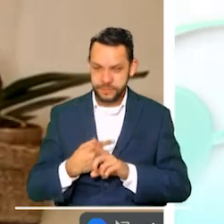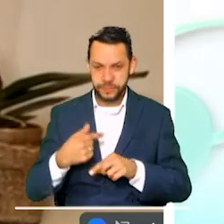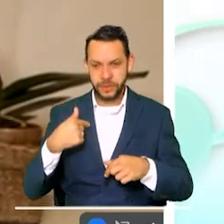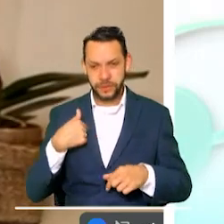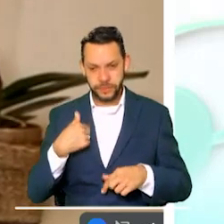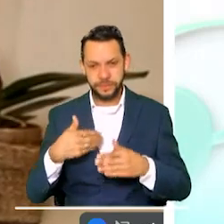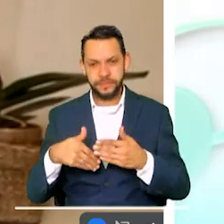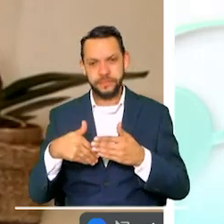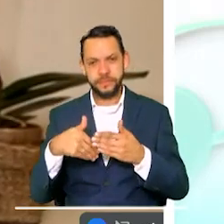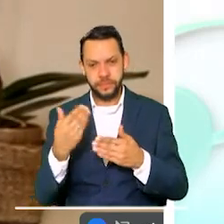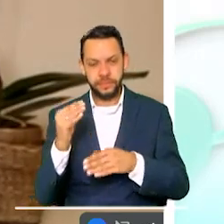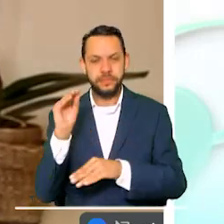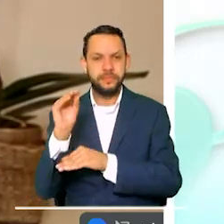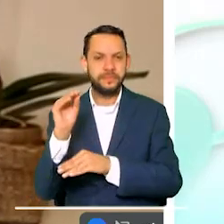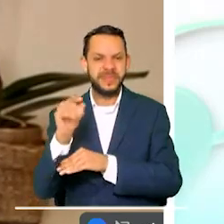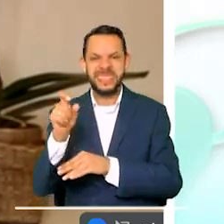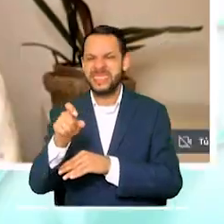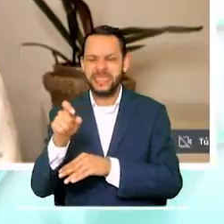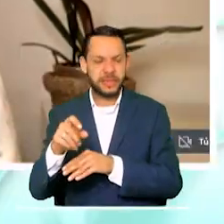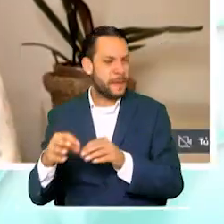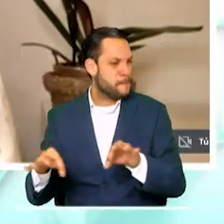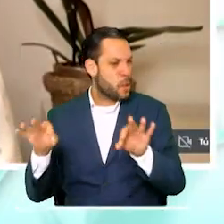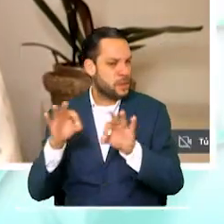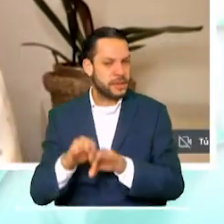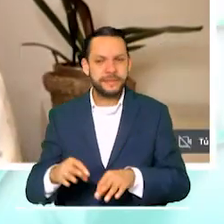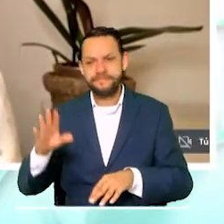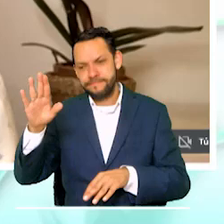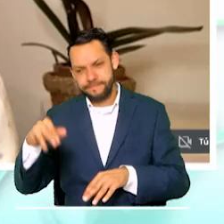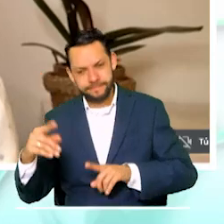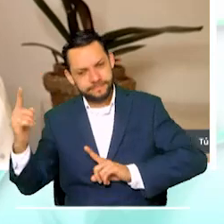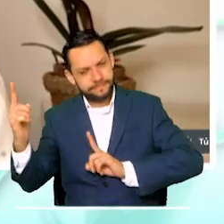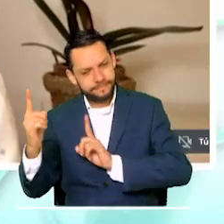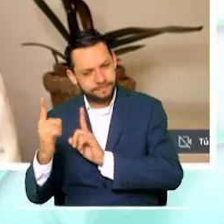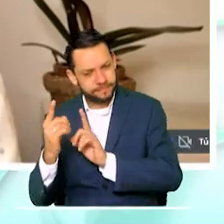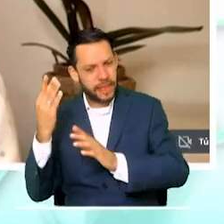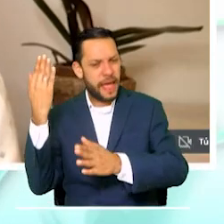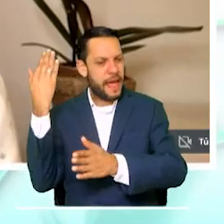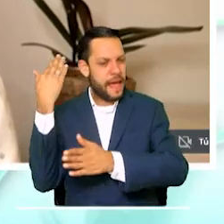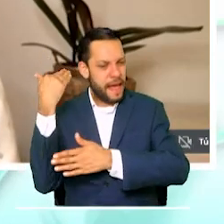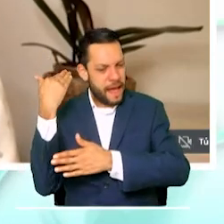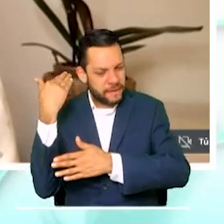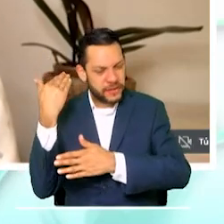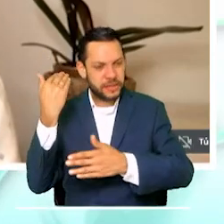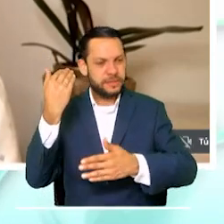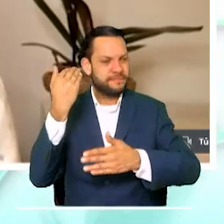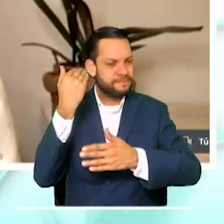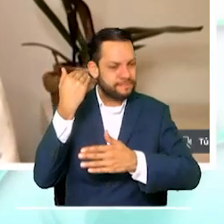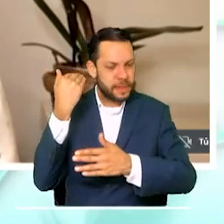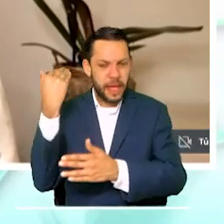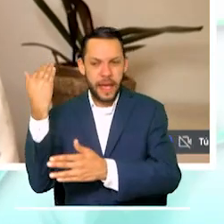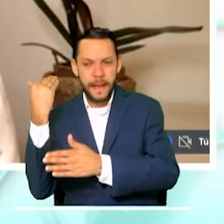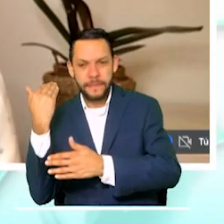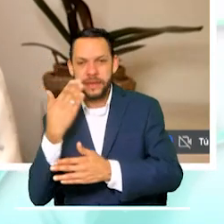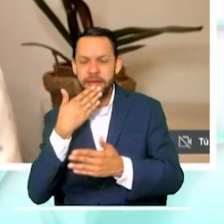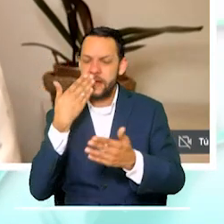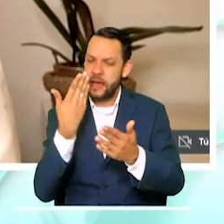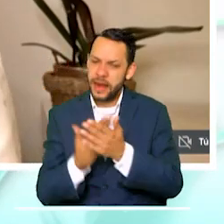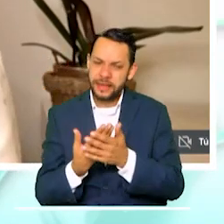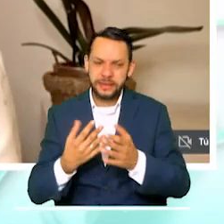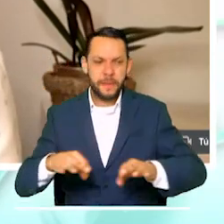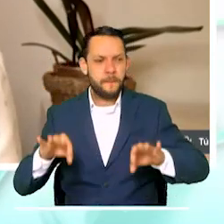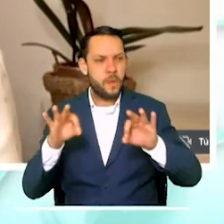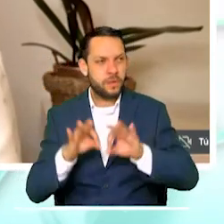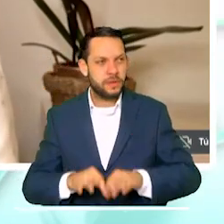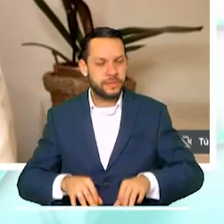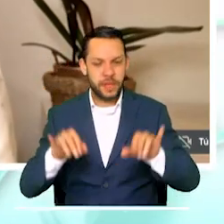ese punto, por abrazar, y a veces ese momento va a tomarnos un tiempo, el abrazarnos, el aceptarnos, el decirnos, hasta aquí